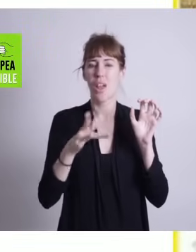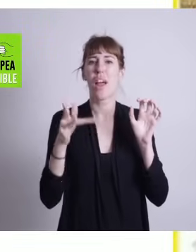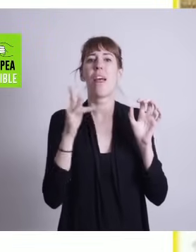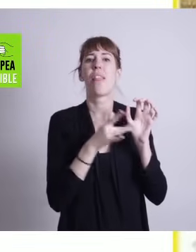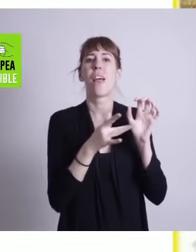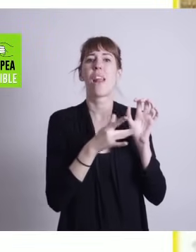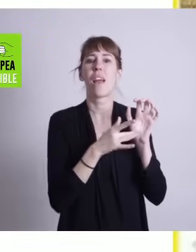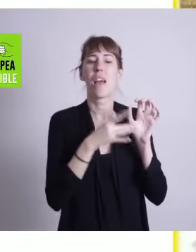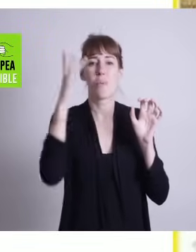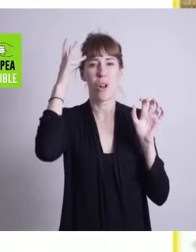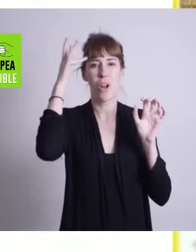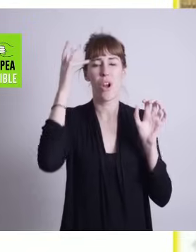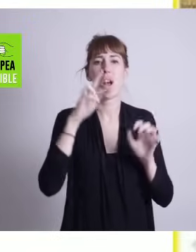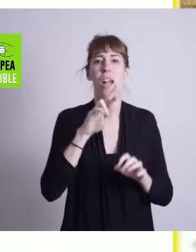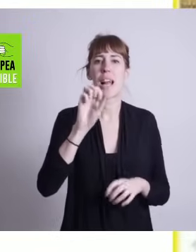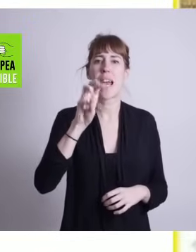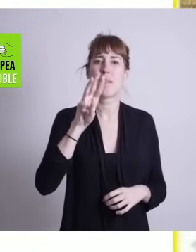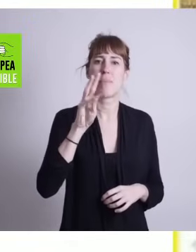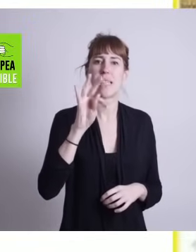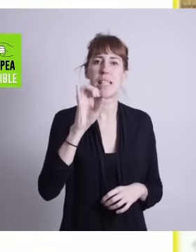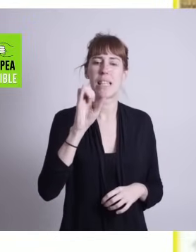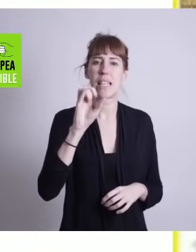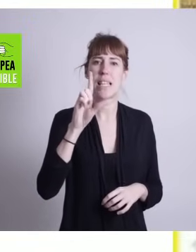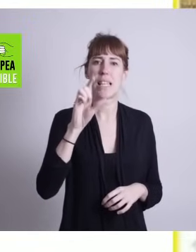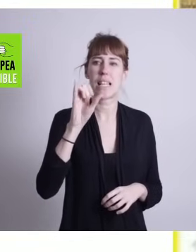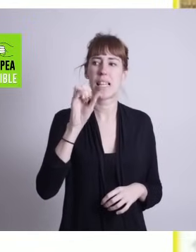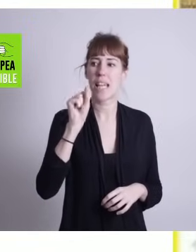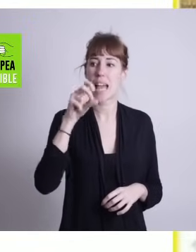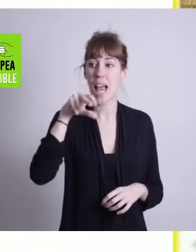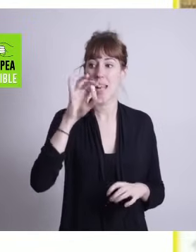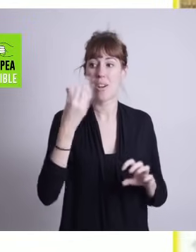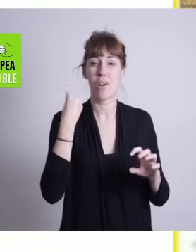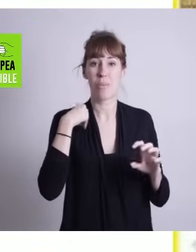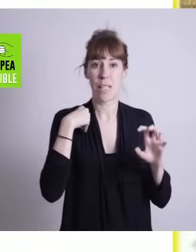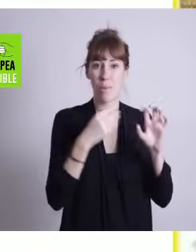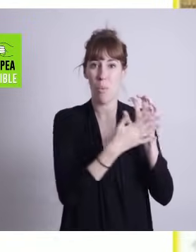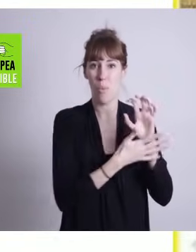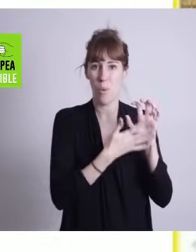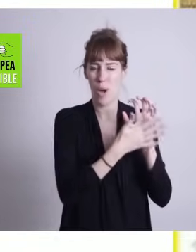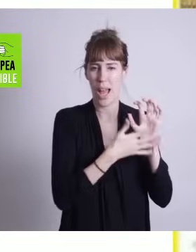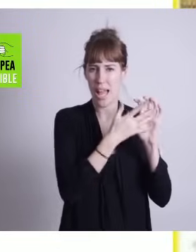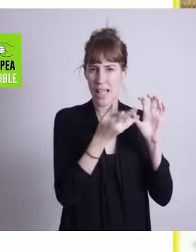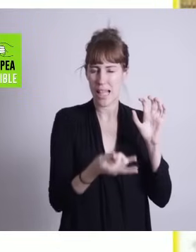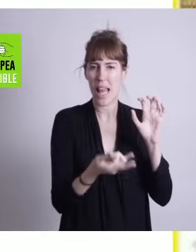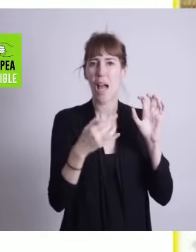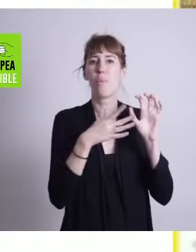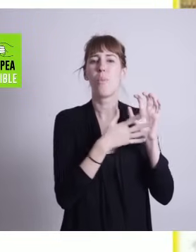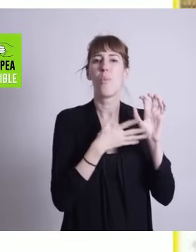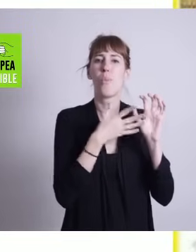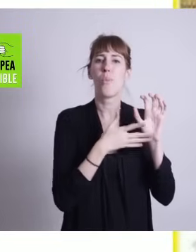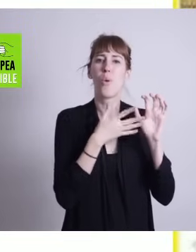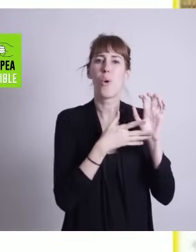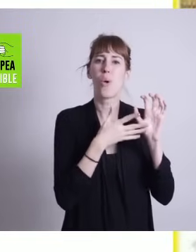reptiliano, que está compuesto por el puente, que es esta zona de aquí, el bulbo raquidio y debajo la médula espinal,